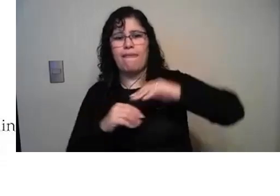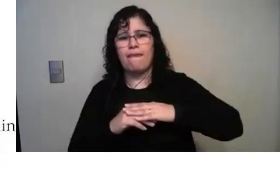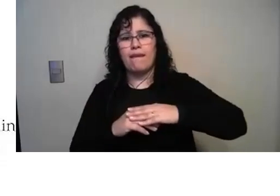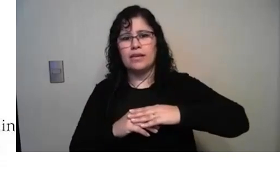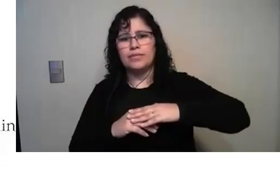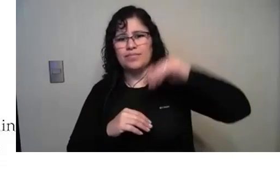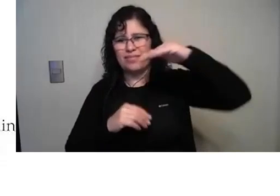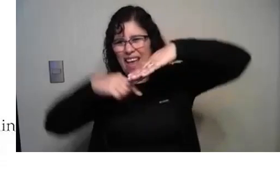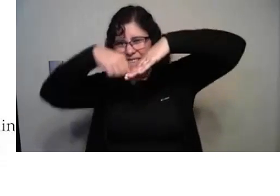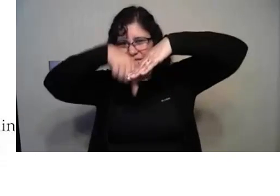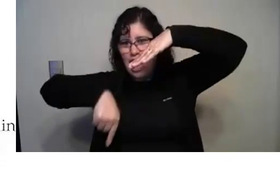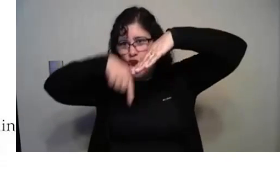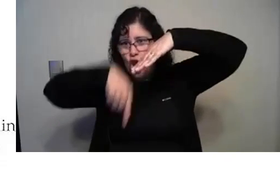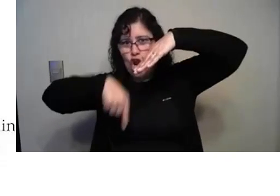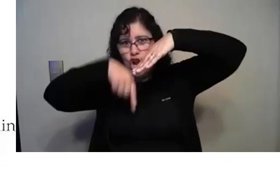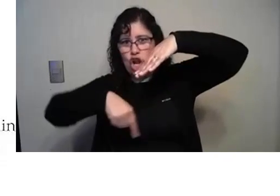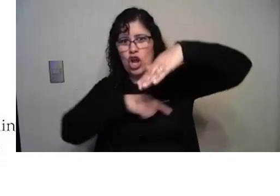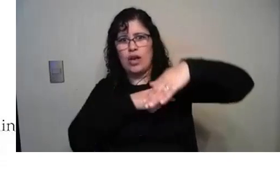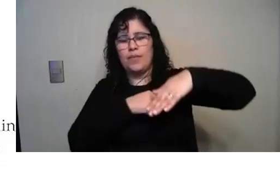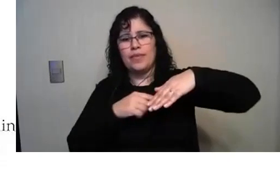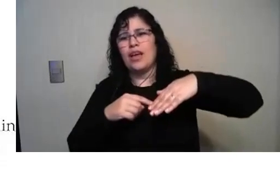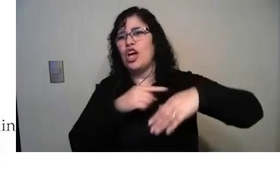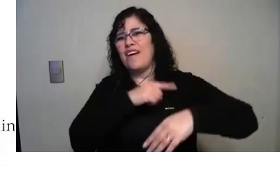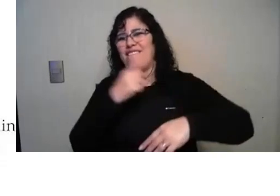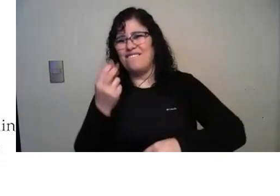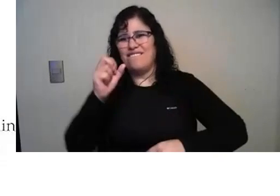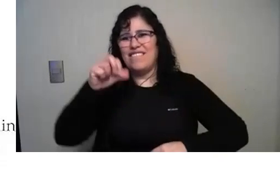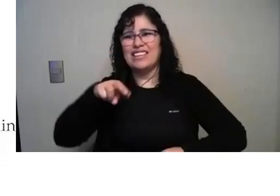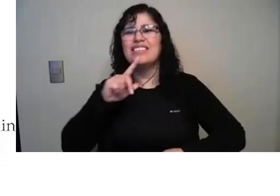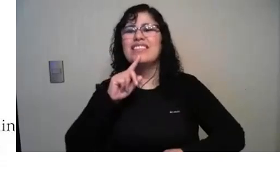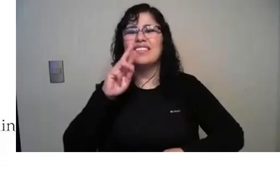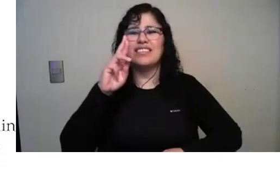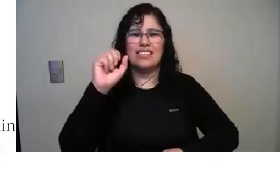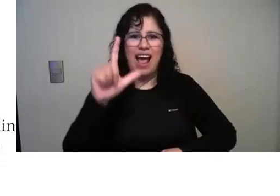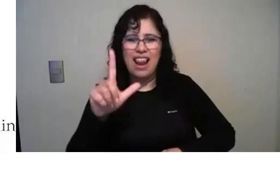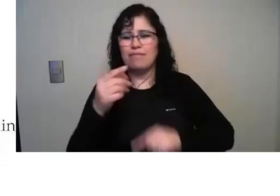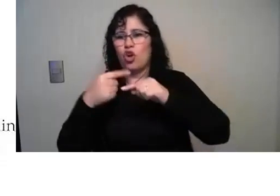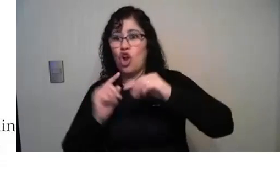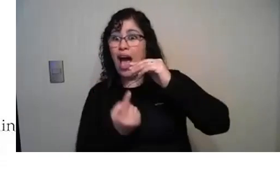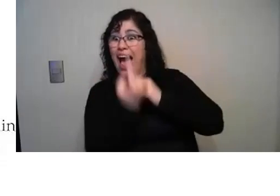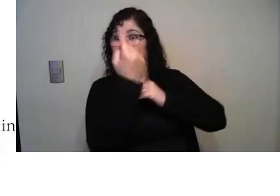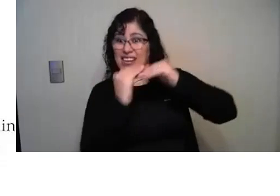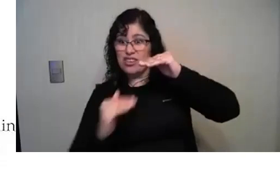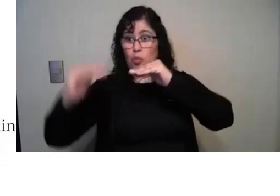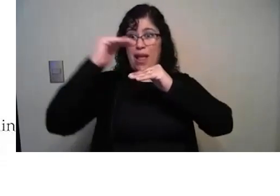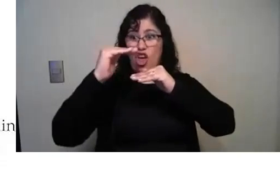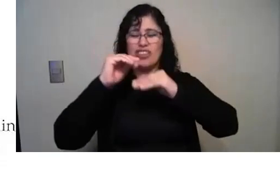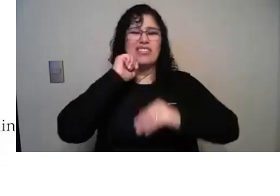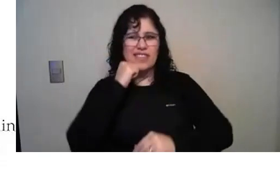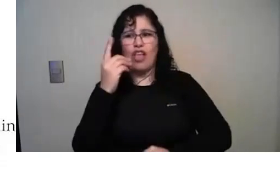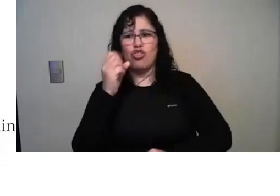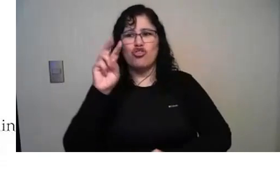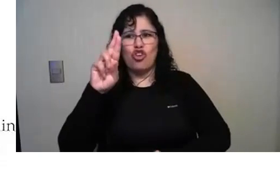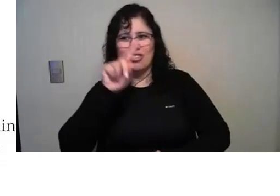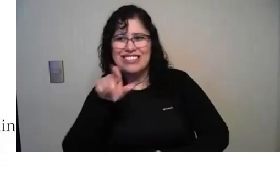aquí va a ser ventral, y todo lo que es superior va a ser dorsal, ¿ya? Si hago un corte un poco más